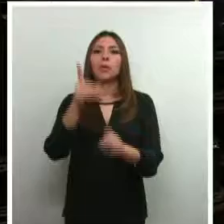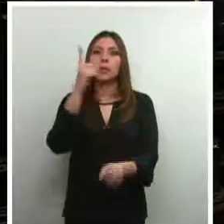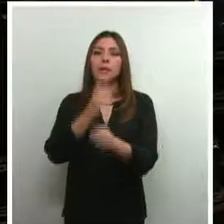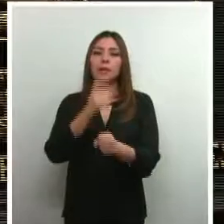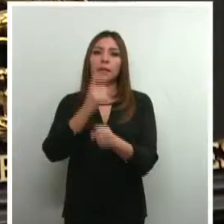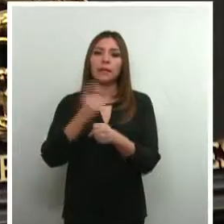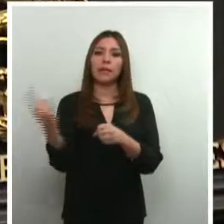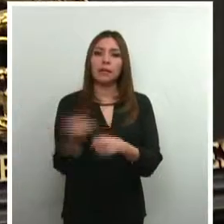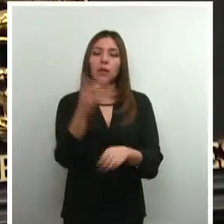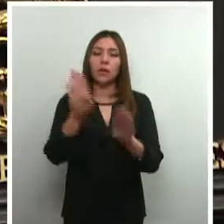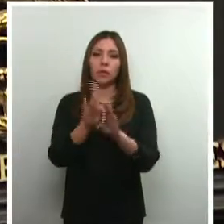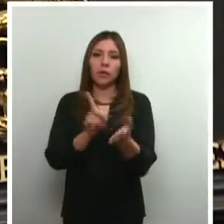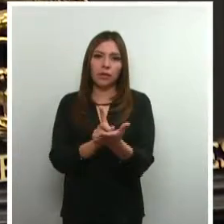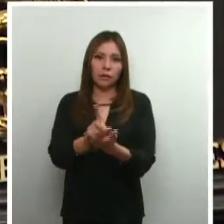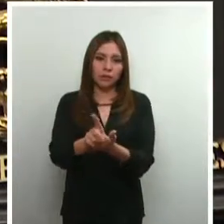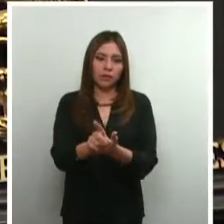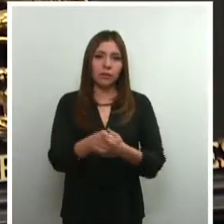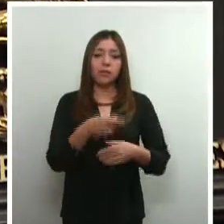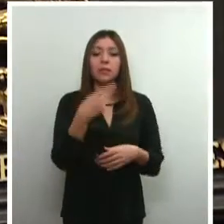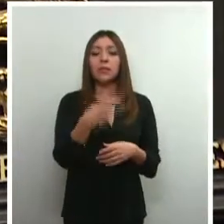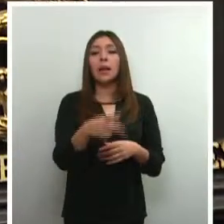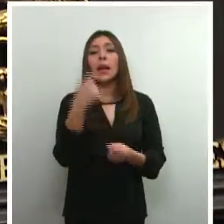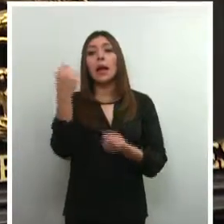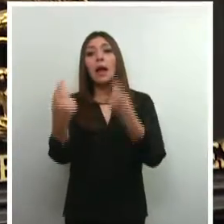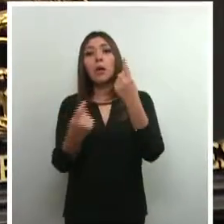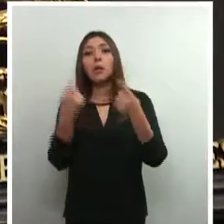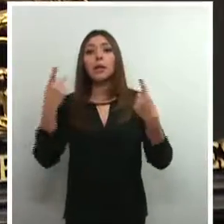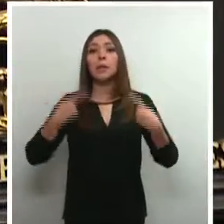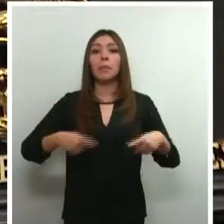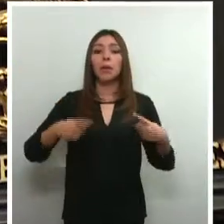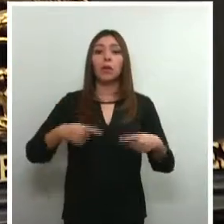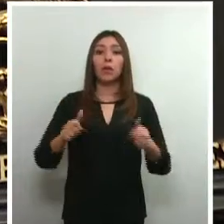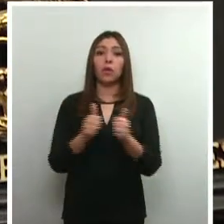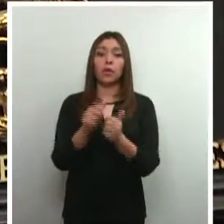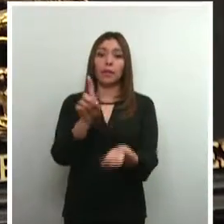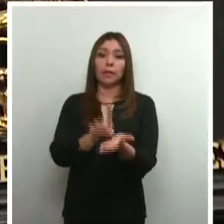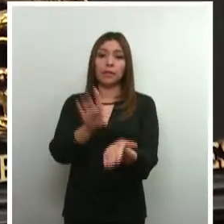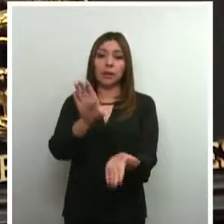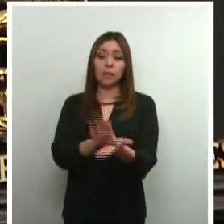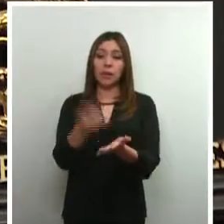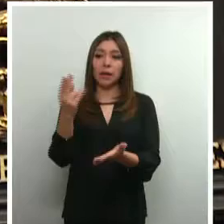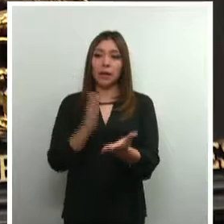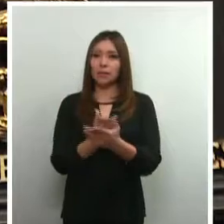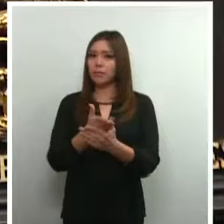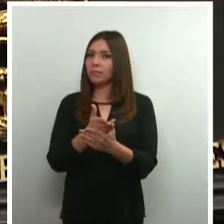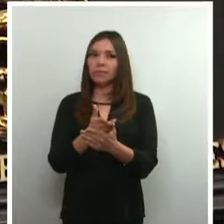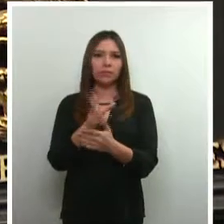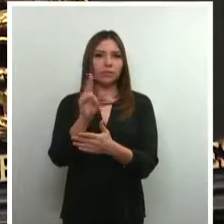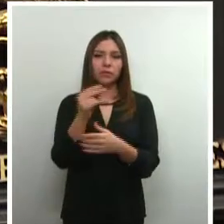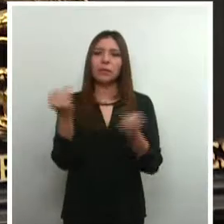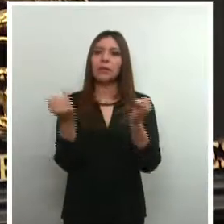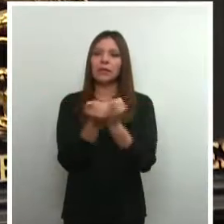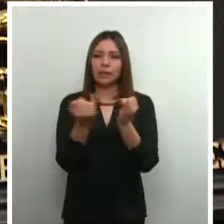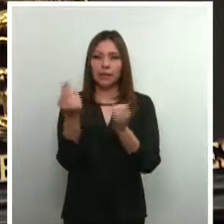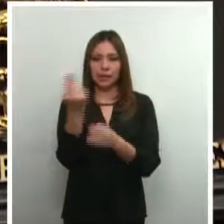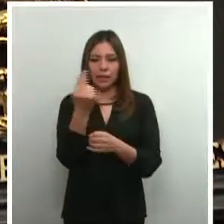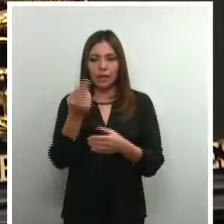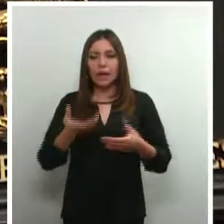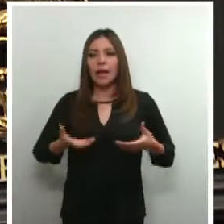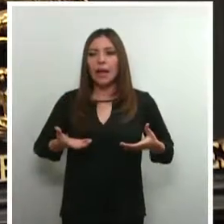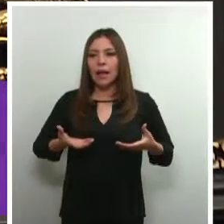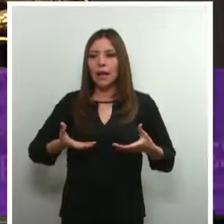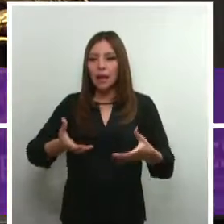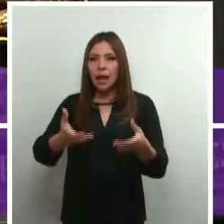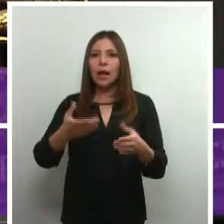como derecho. Y no solo es para las personas con discapacidad, es importante contar con calles y vialidades y edificios